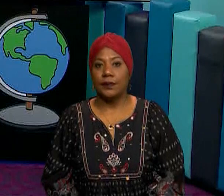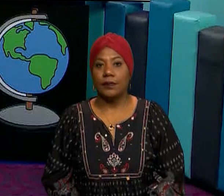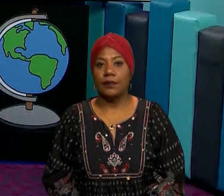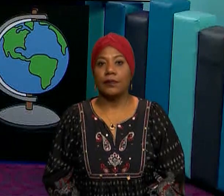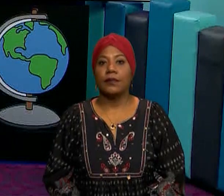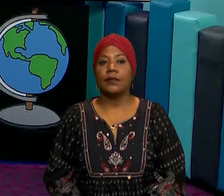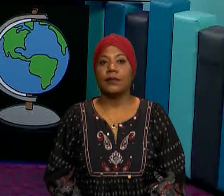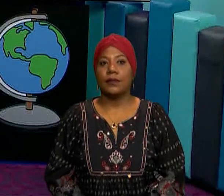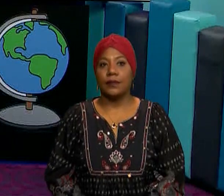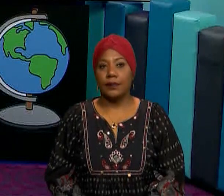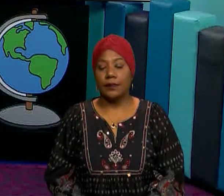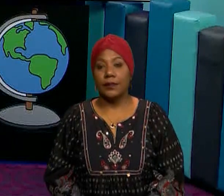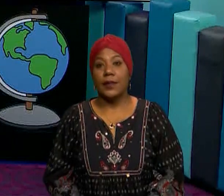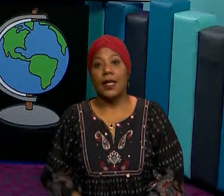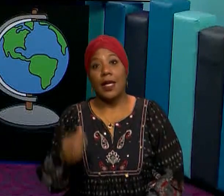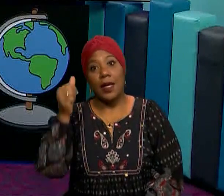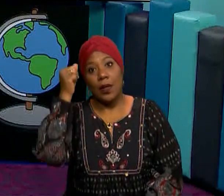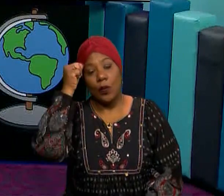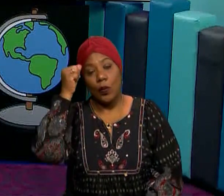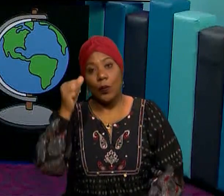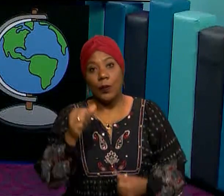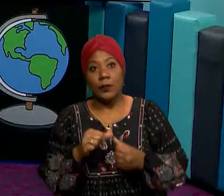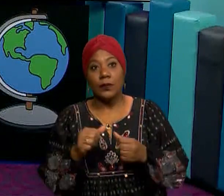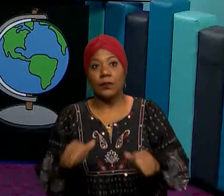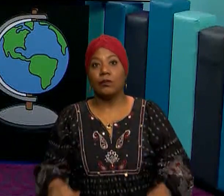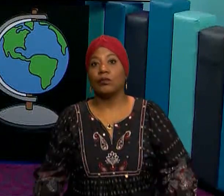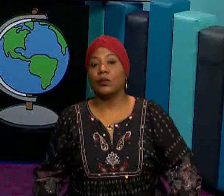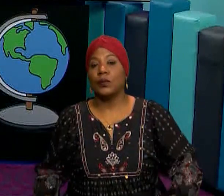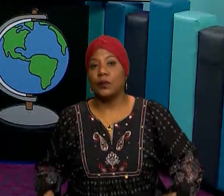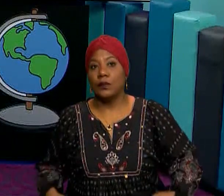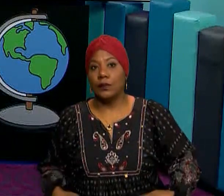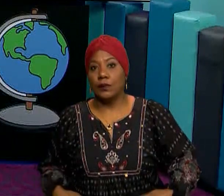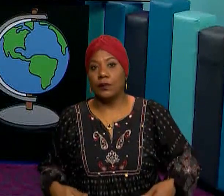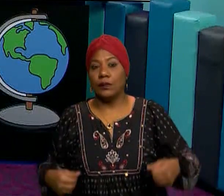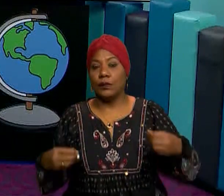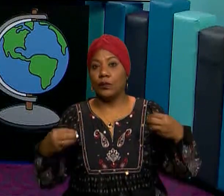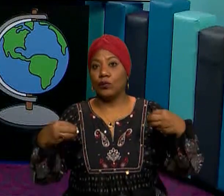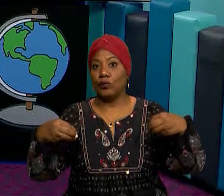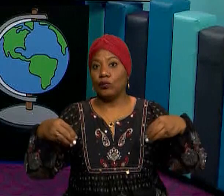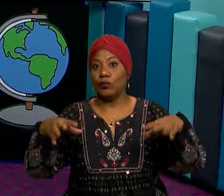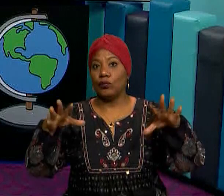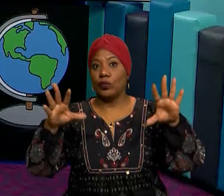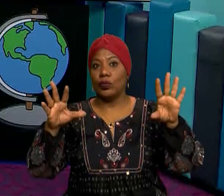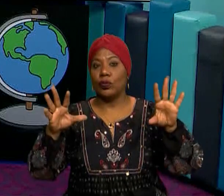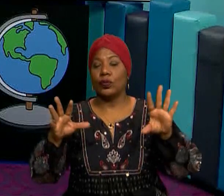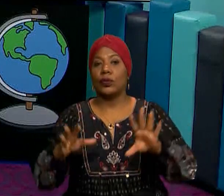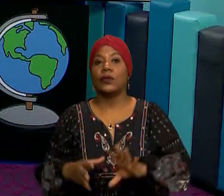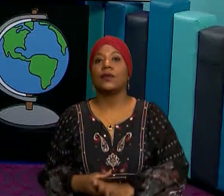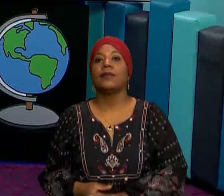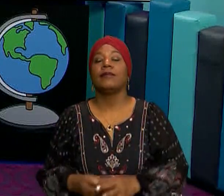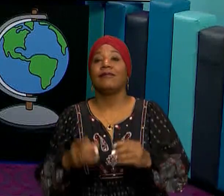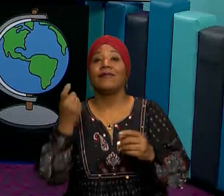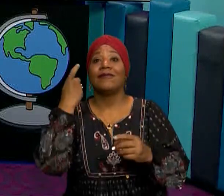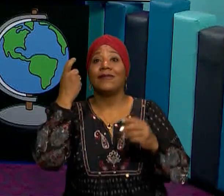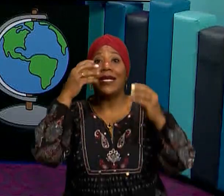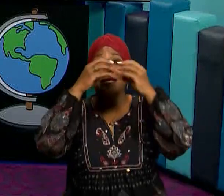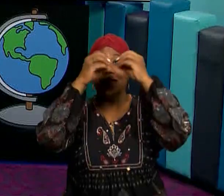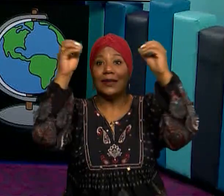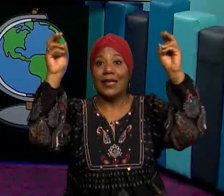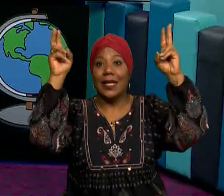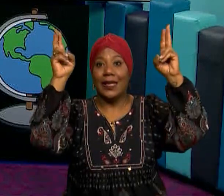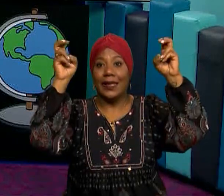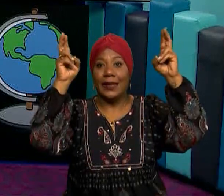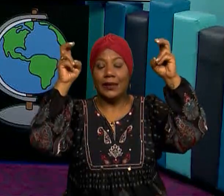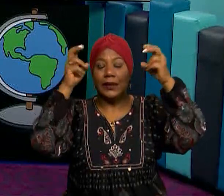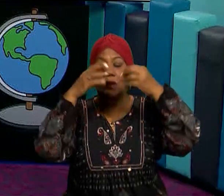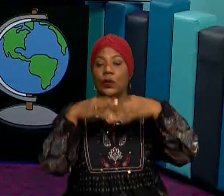Como es mágico el cuento, el pantalón se llevó el título, ¿bien? Por eso no lo tenemos aquí, porque siempre lo tenemos que